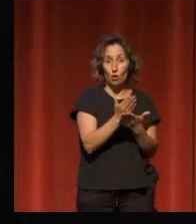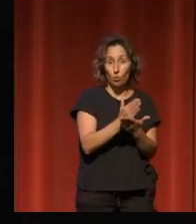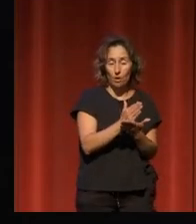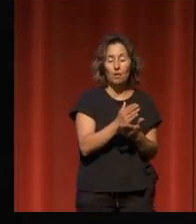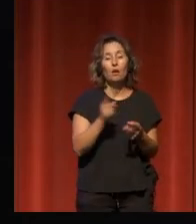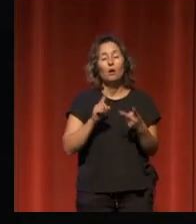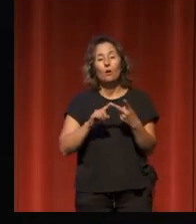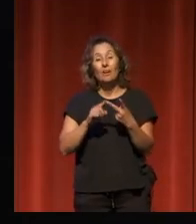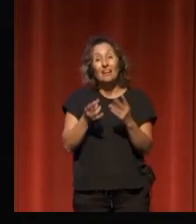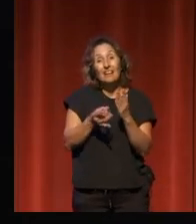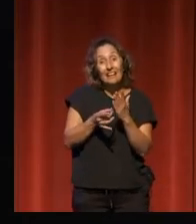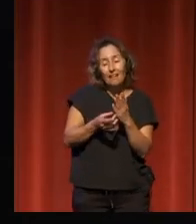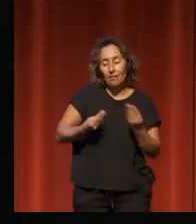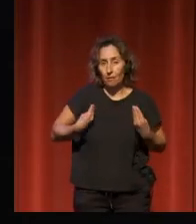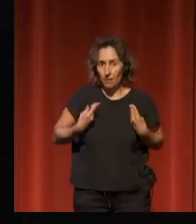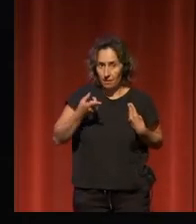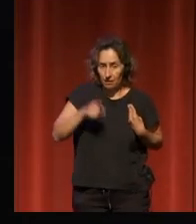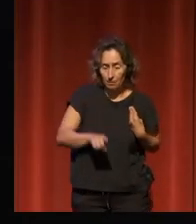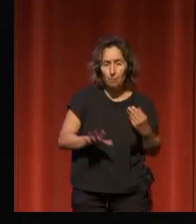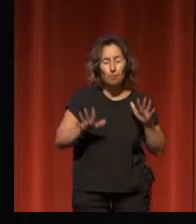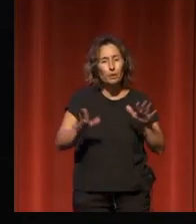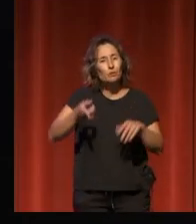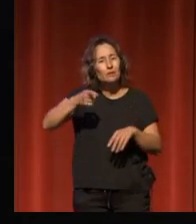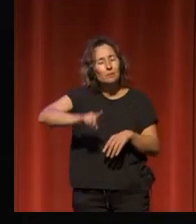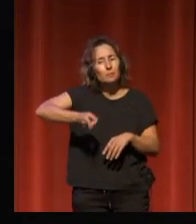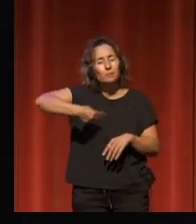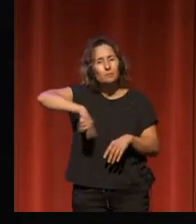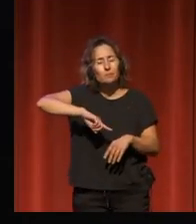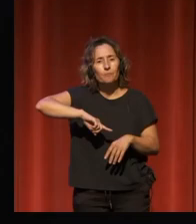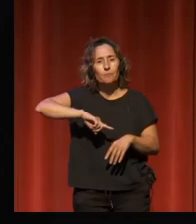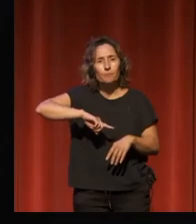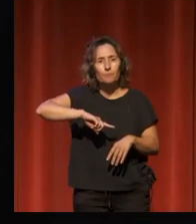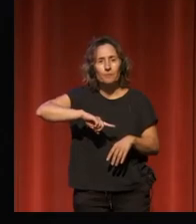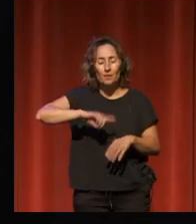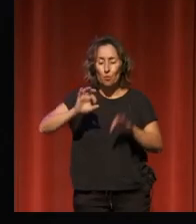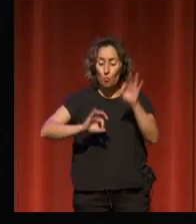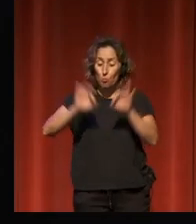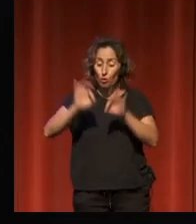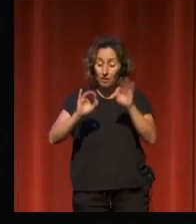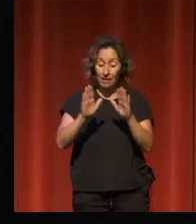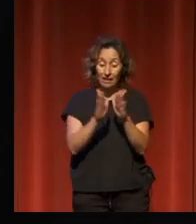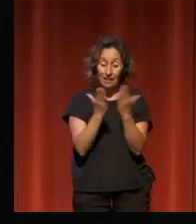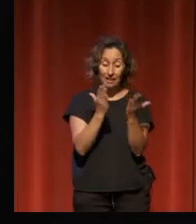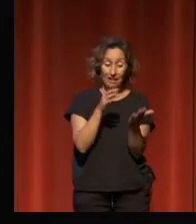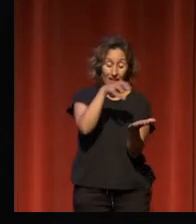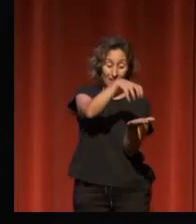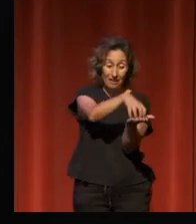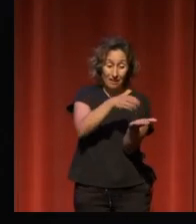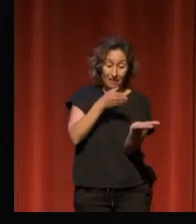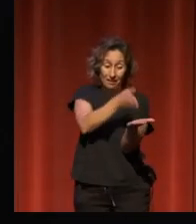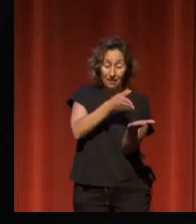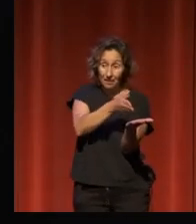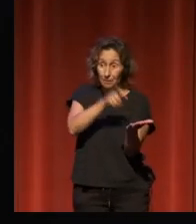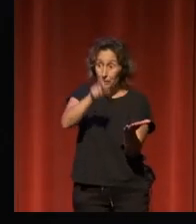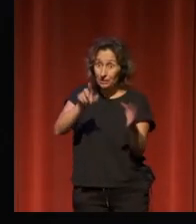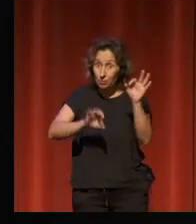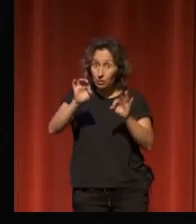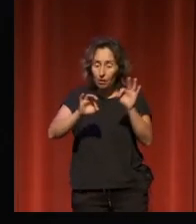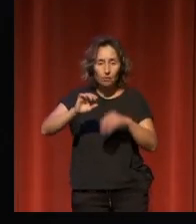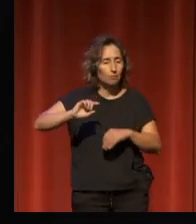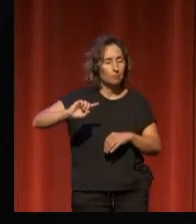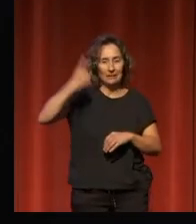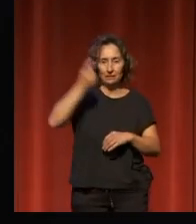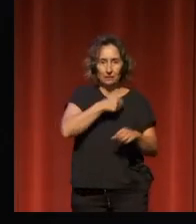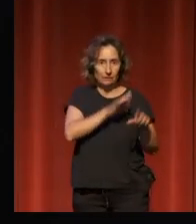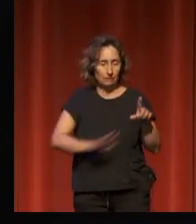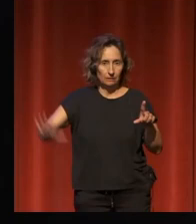talento la calidad de vida pero también lideramos la tasa de visita a bibliotecas por habitante tenemos la más alta